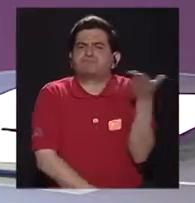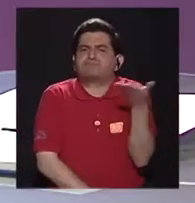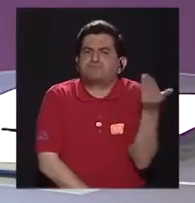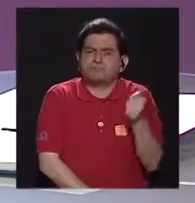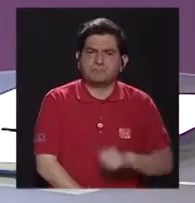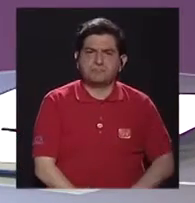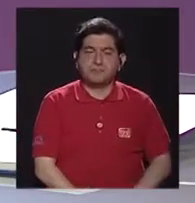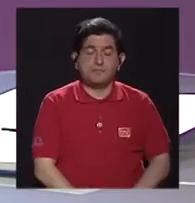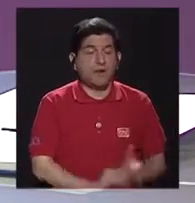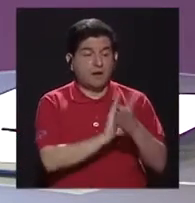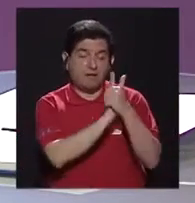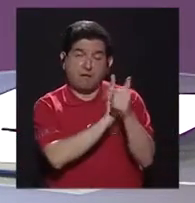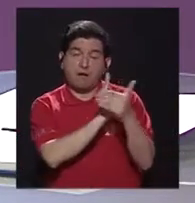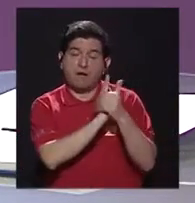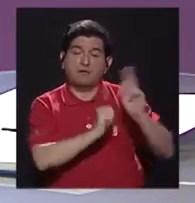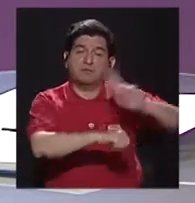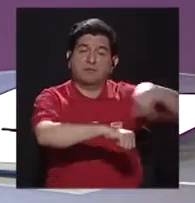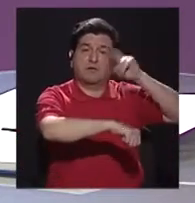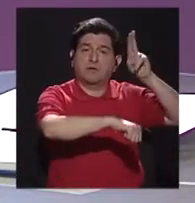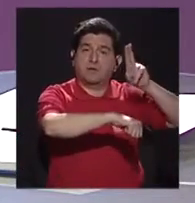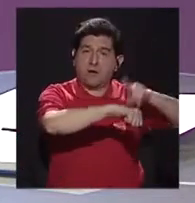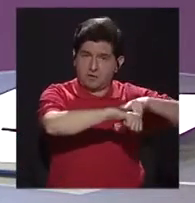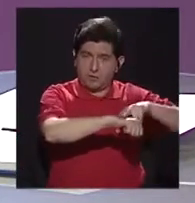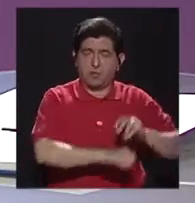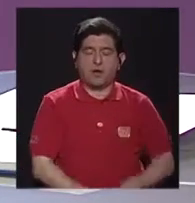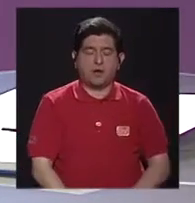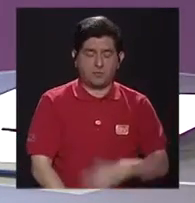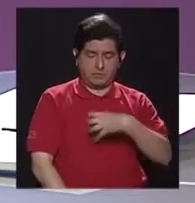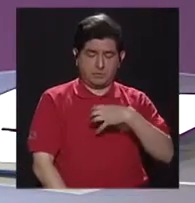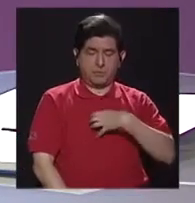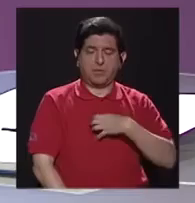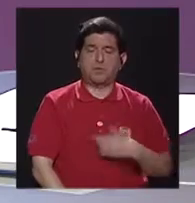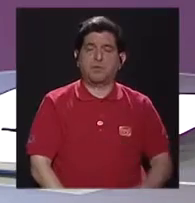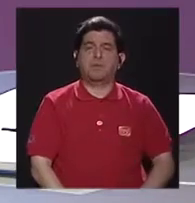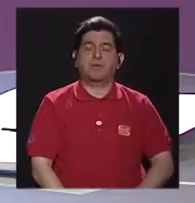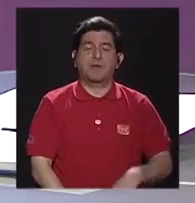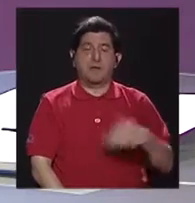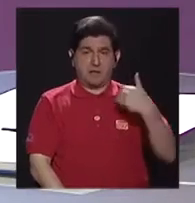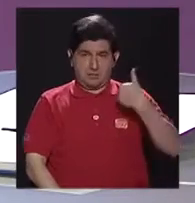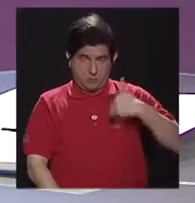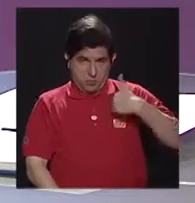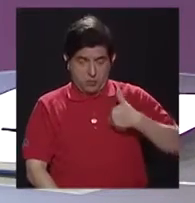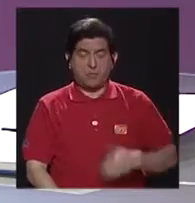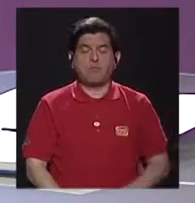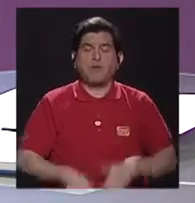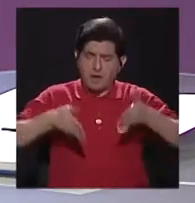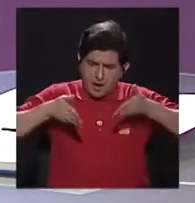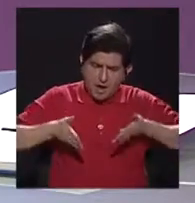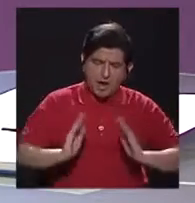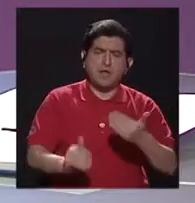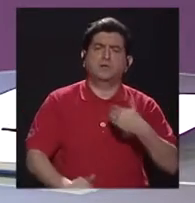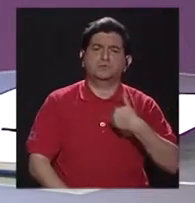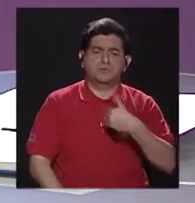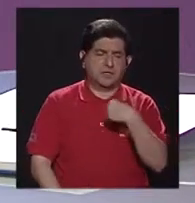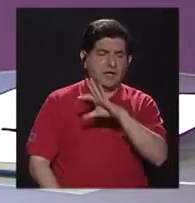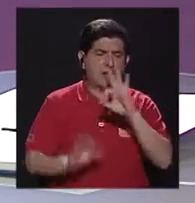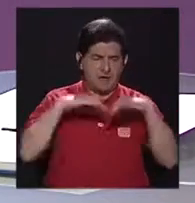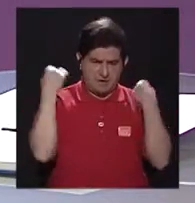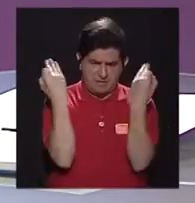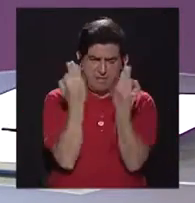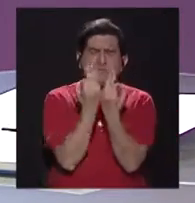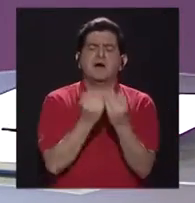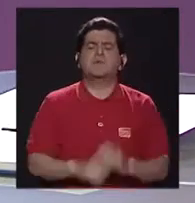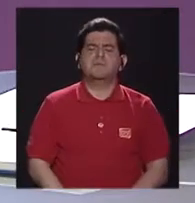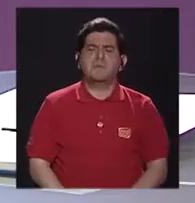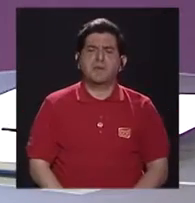esta facultad natural inherente al hombre de querer tener un hijo, de poder formar una familia. Tener un hijo